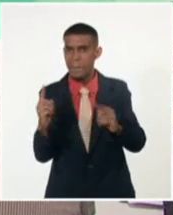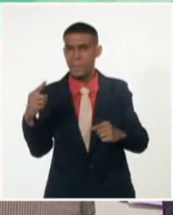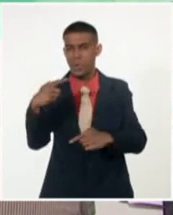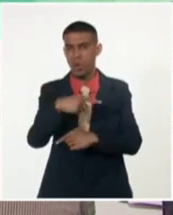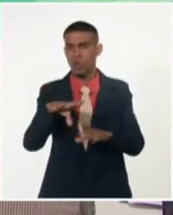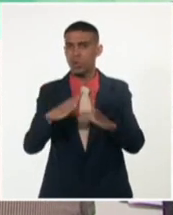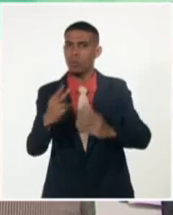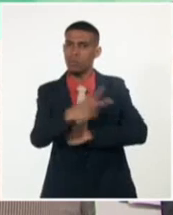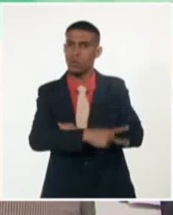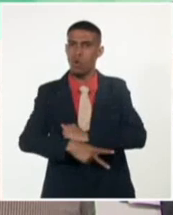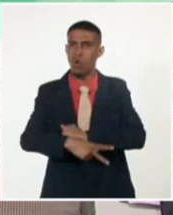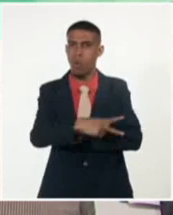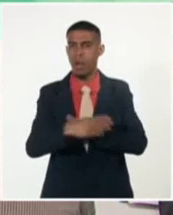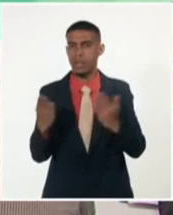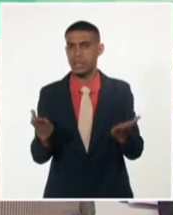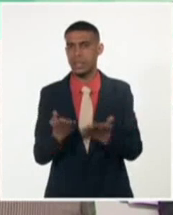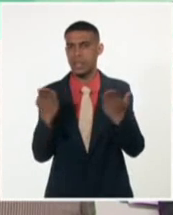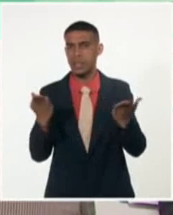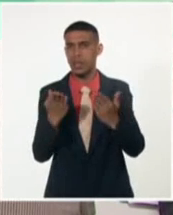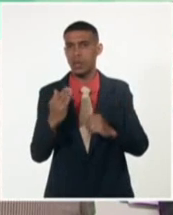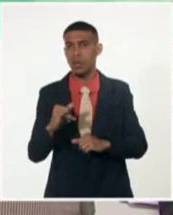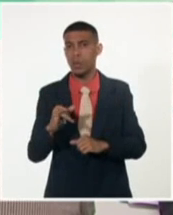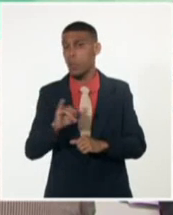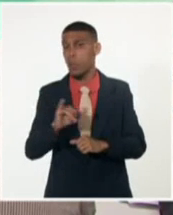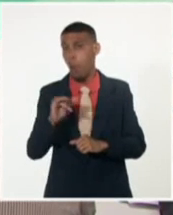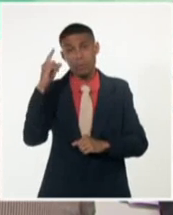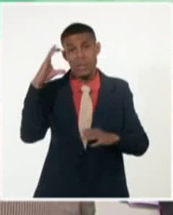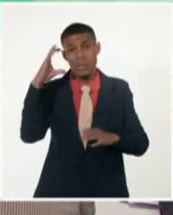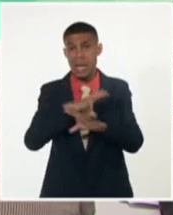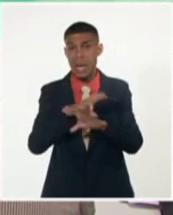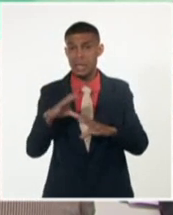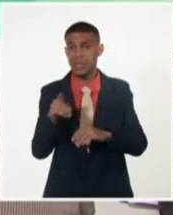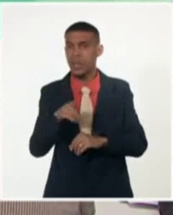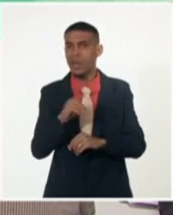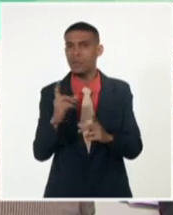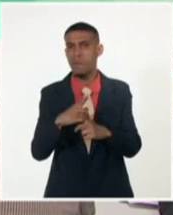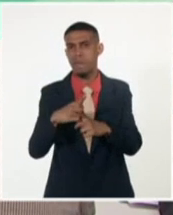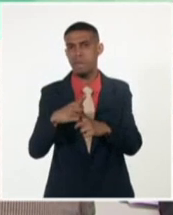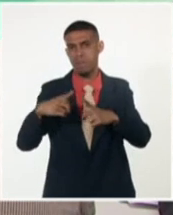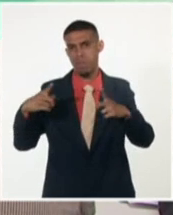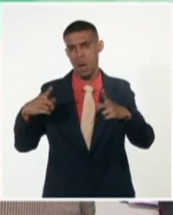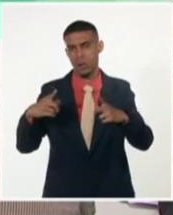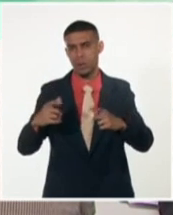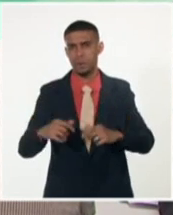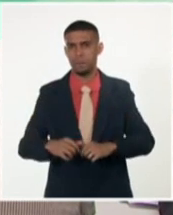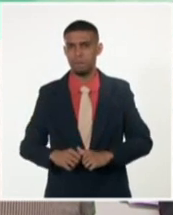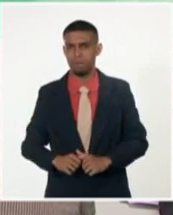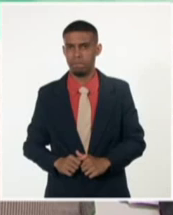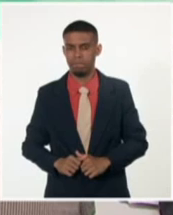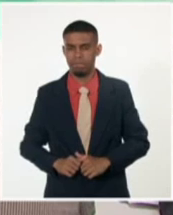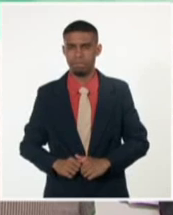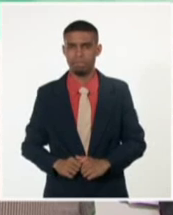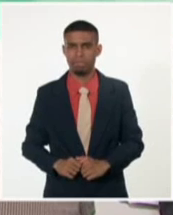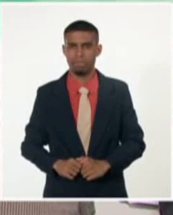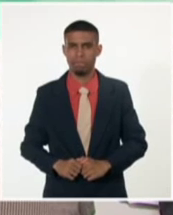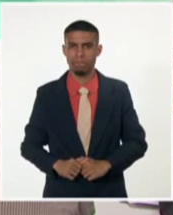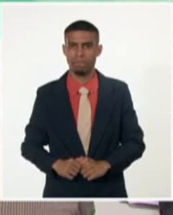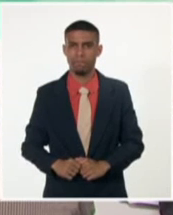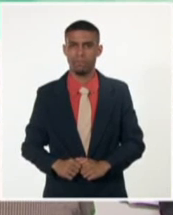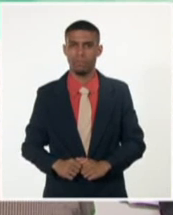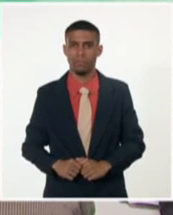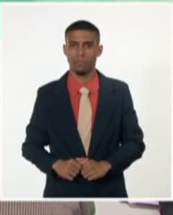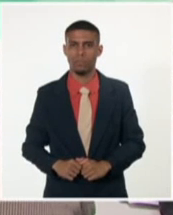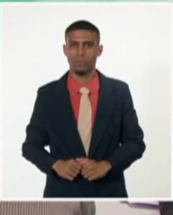países en desarrollo ni en la ciencia, es considerablemente mayor. Il est profondément décevant que